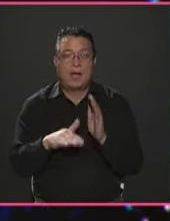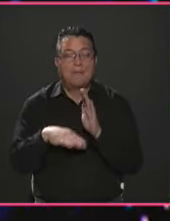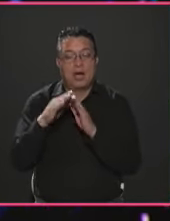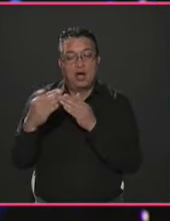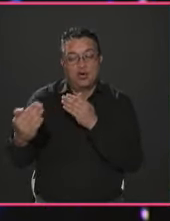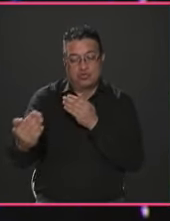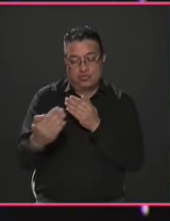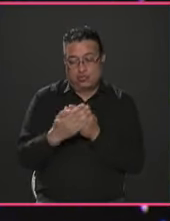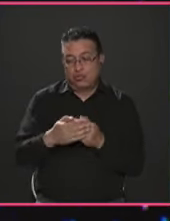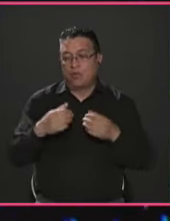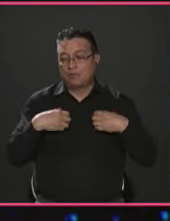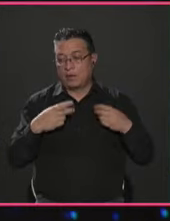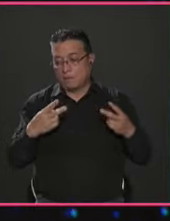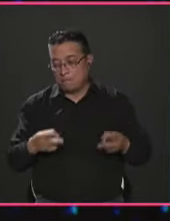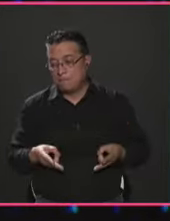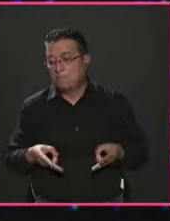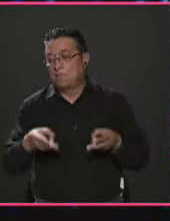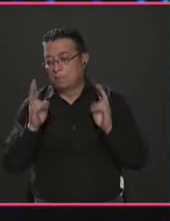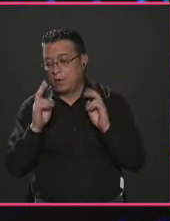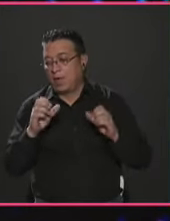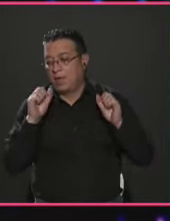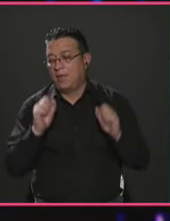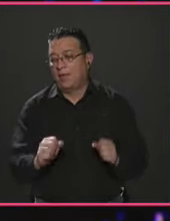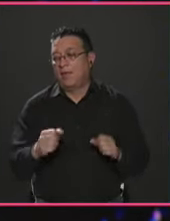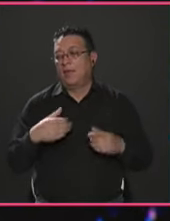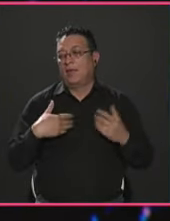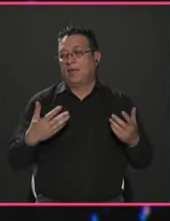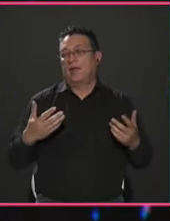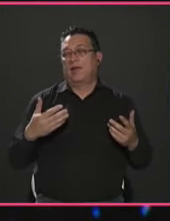próxima que le permita